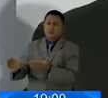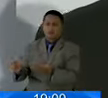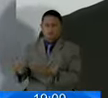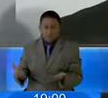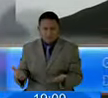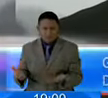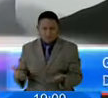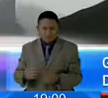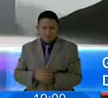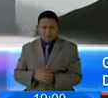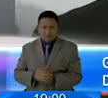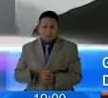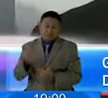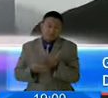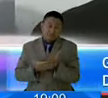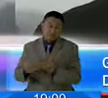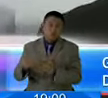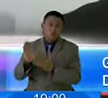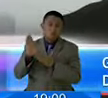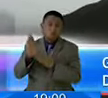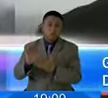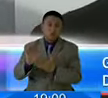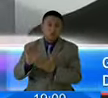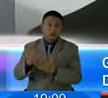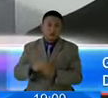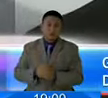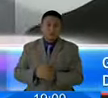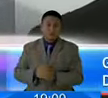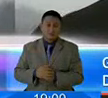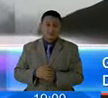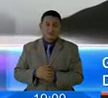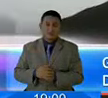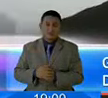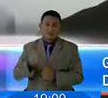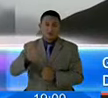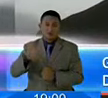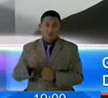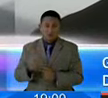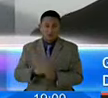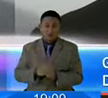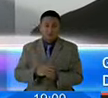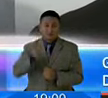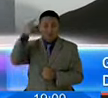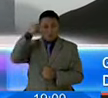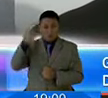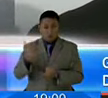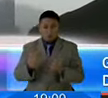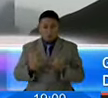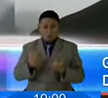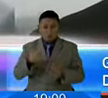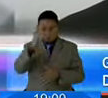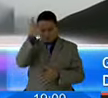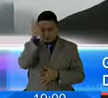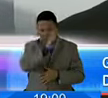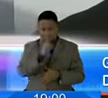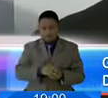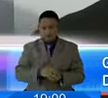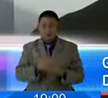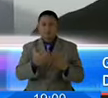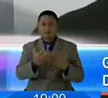Esa es una señal inequívoca de los propósitos del gobierno de